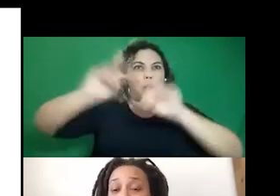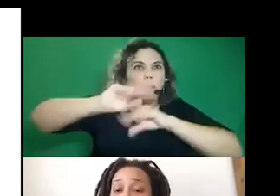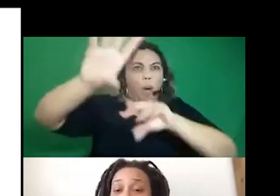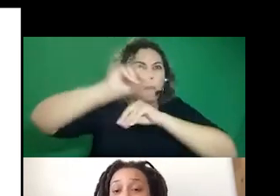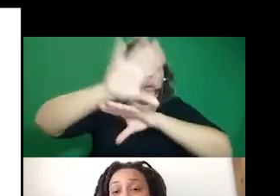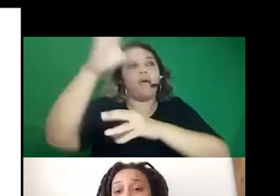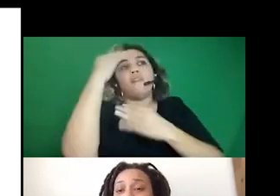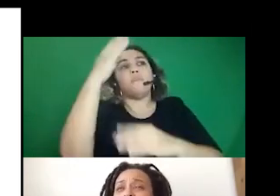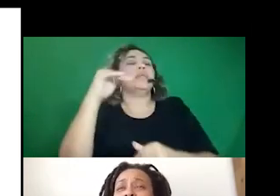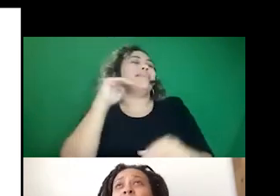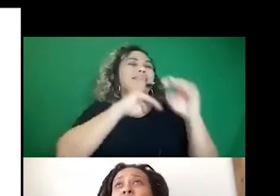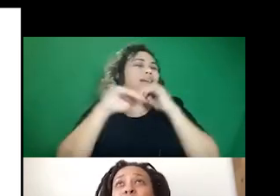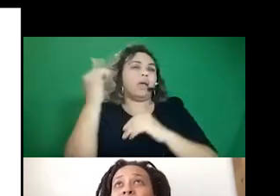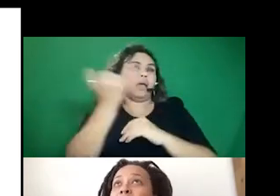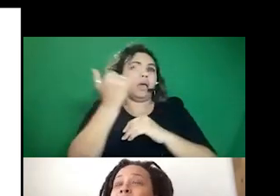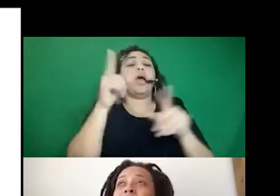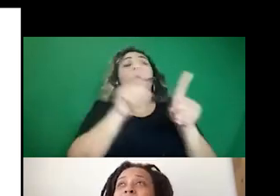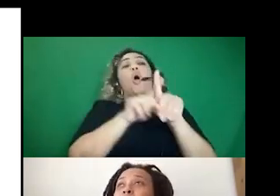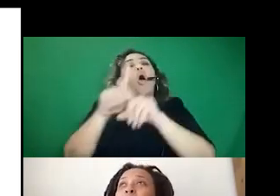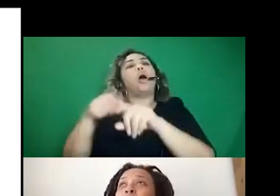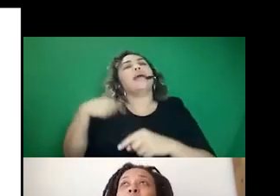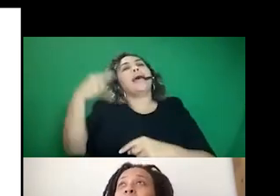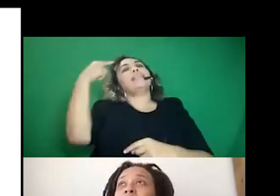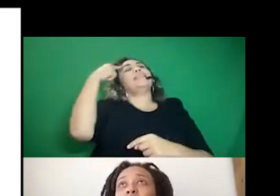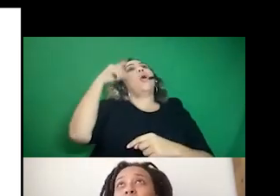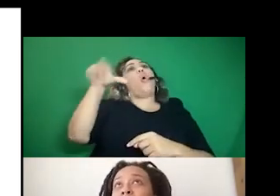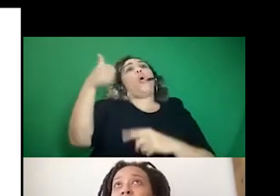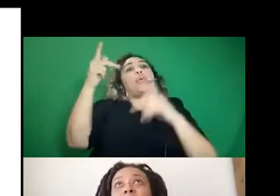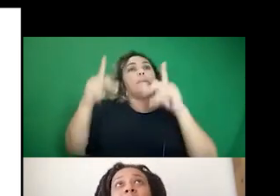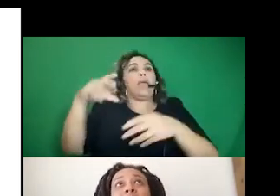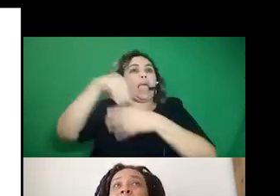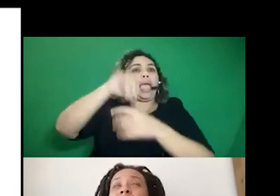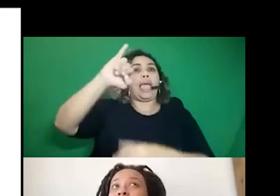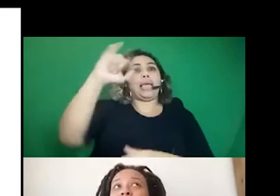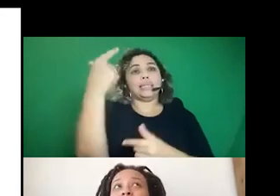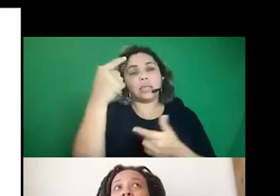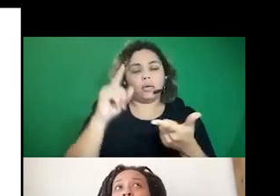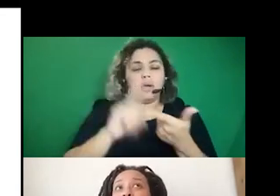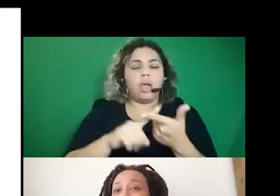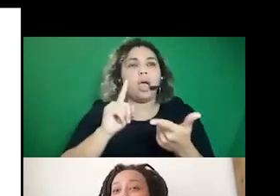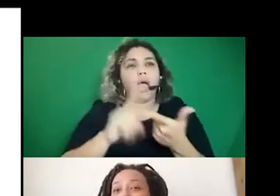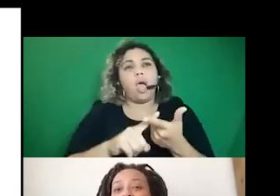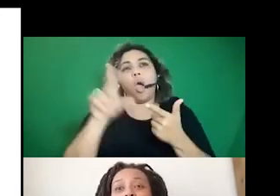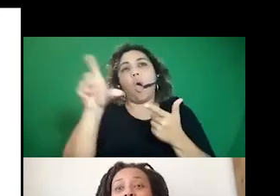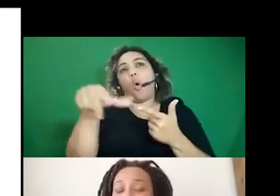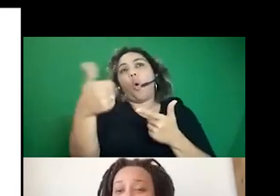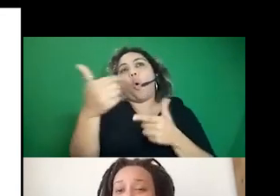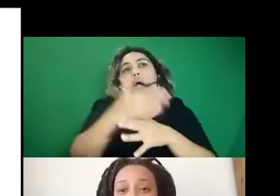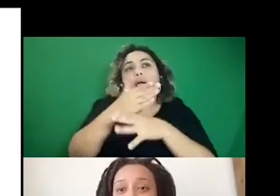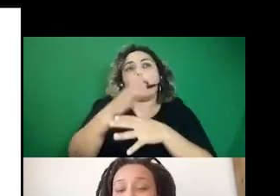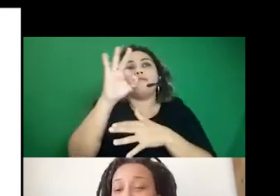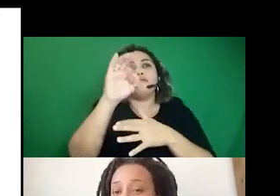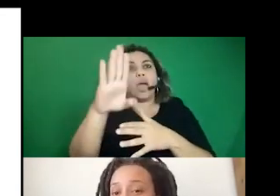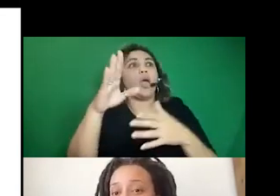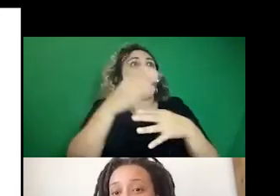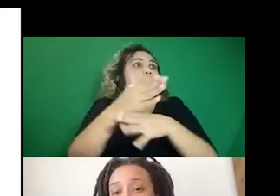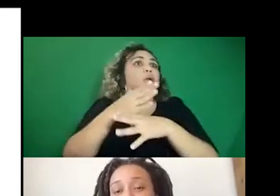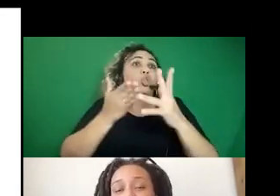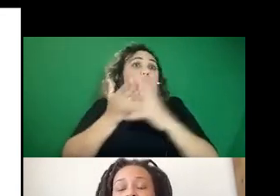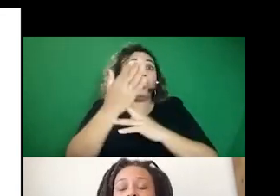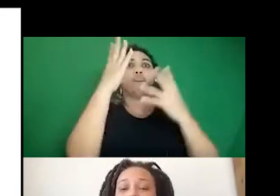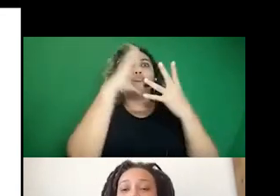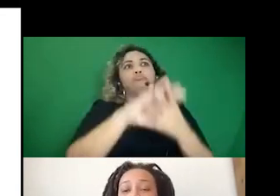billonarios en inglés y también pienso la gente de instagram